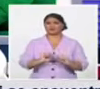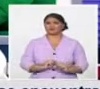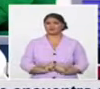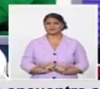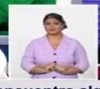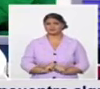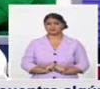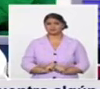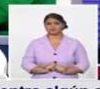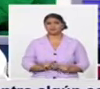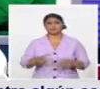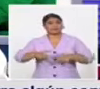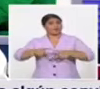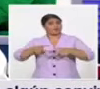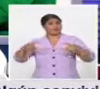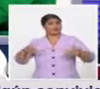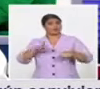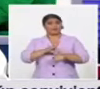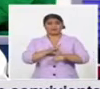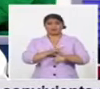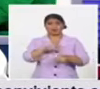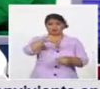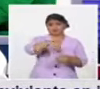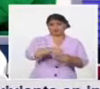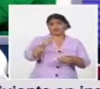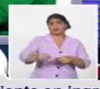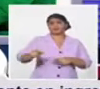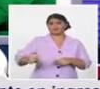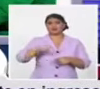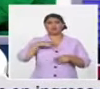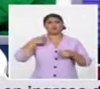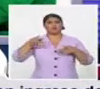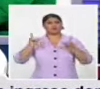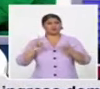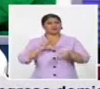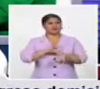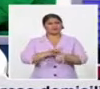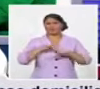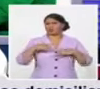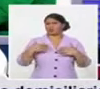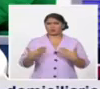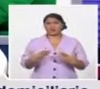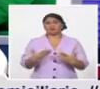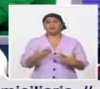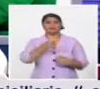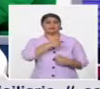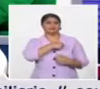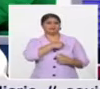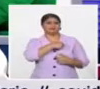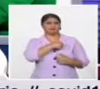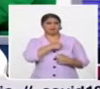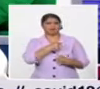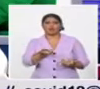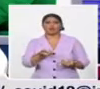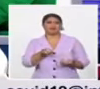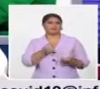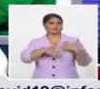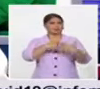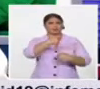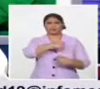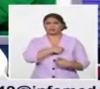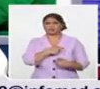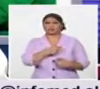diabetes, mellitus, de enfermedad pulmonar obstructiva crónica, de insuficiencia renal,